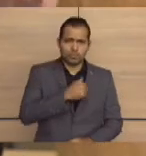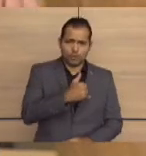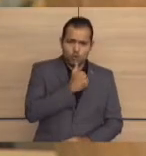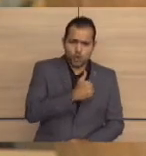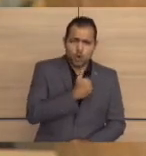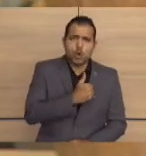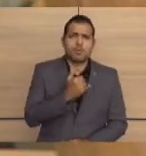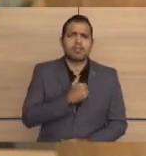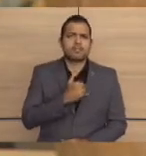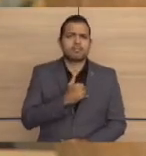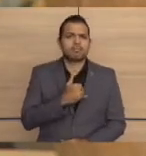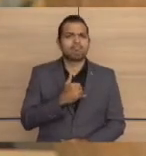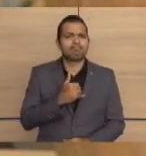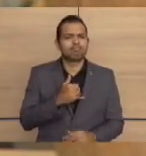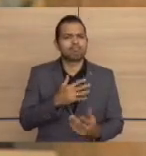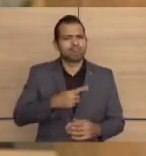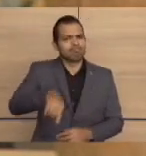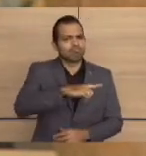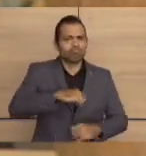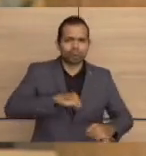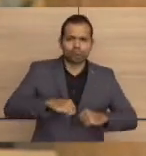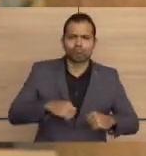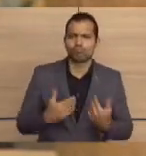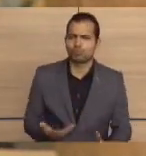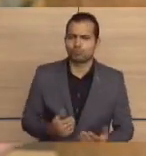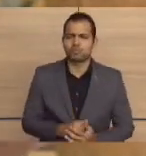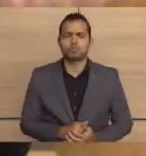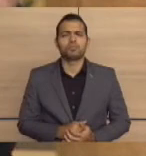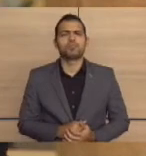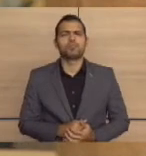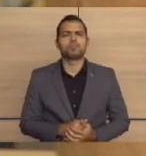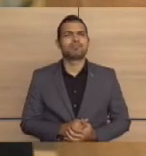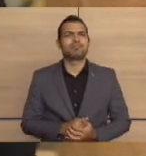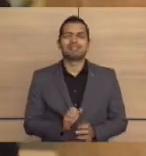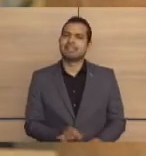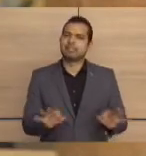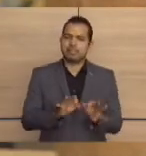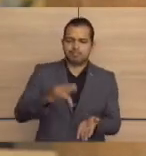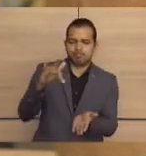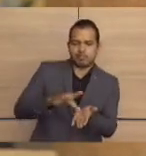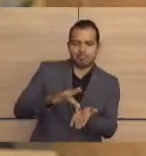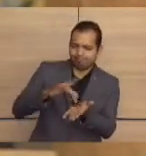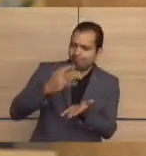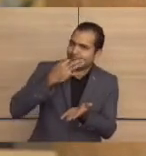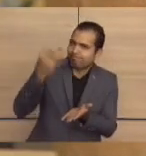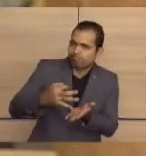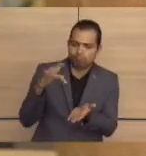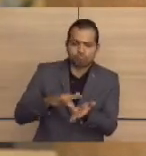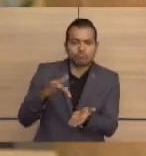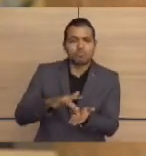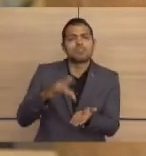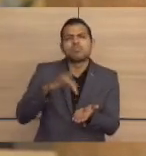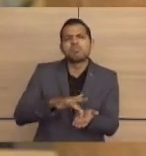y jóvenes, es viendo una participación real, una participación que nos motive a creer en nosotros